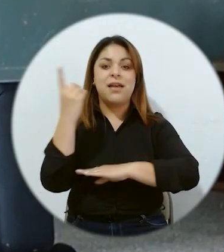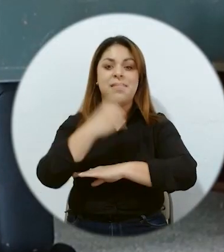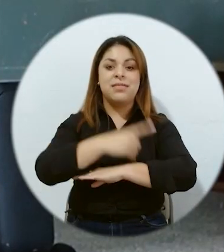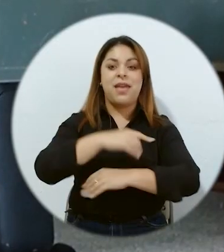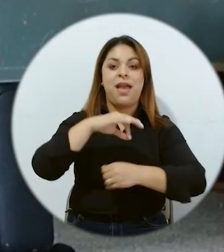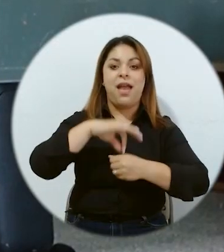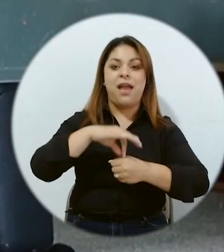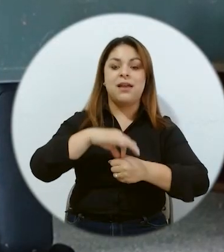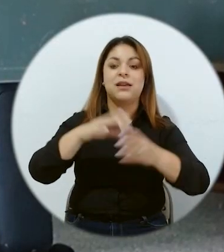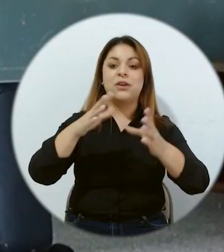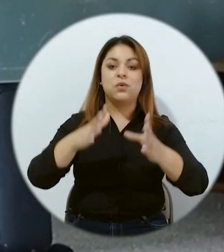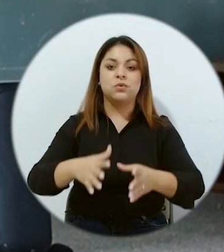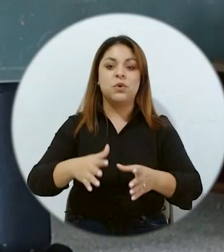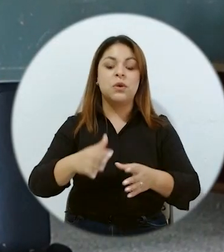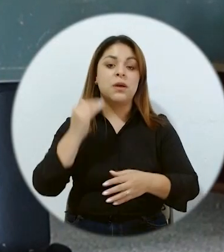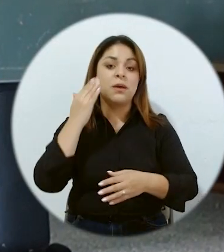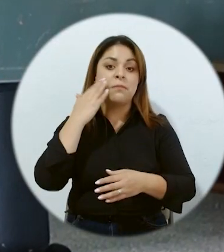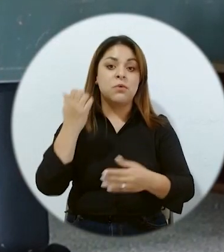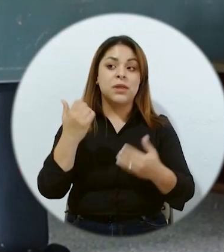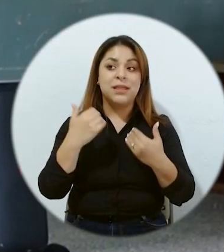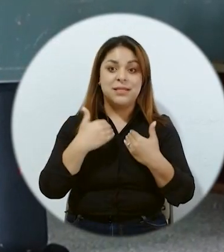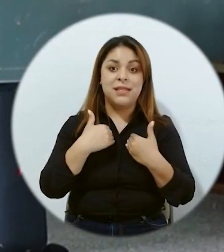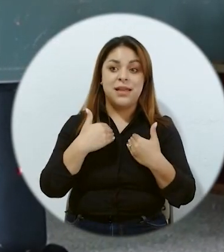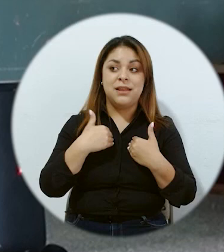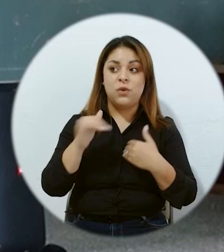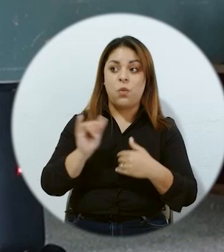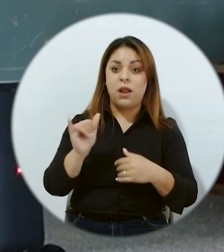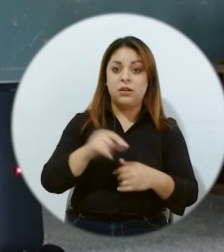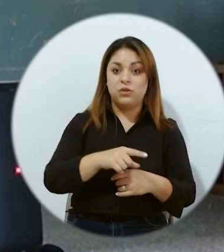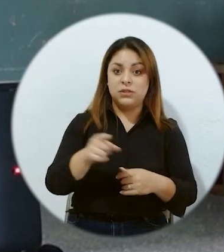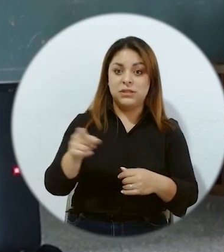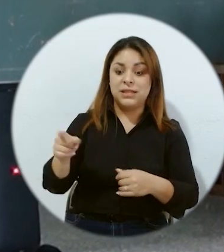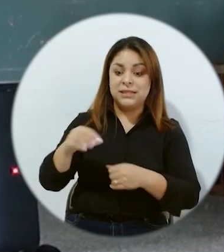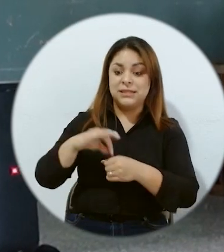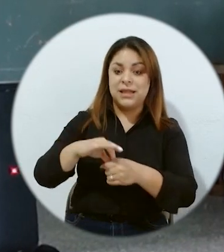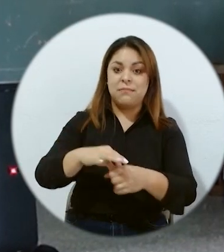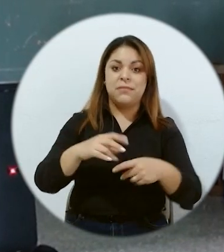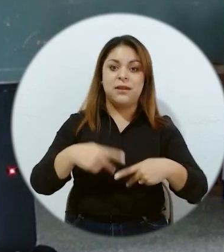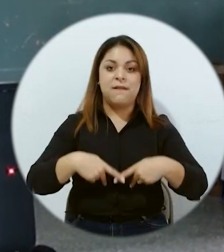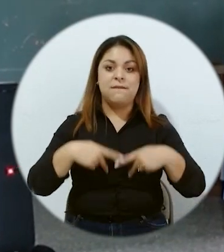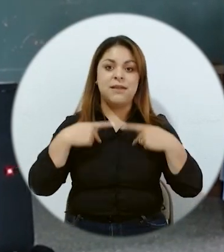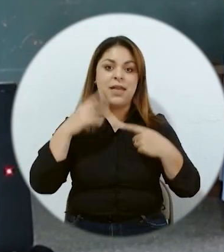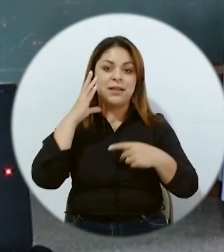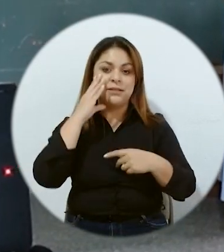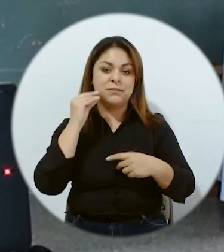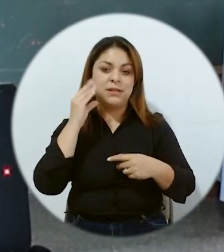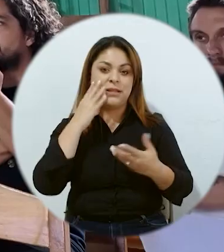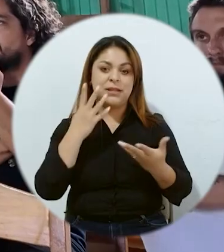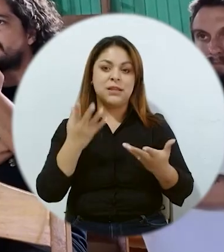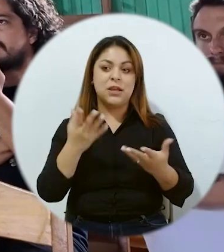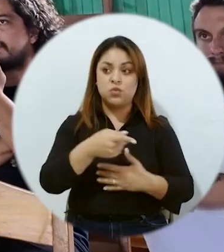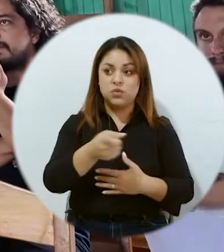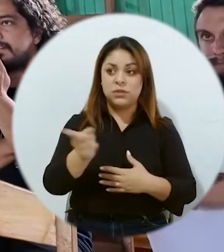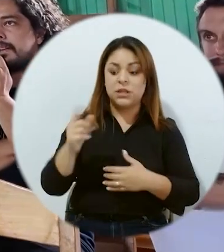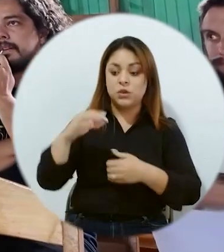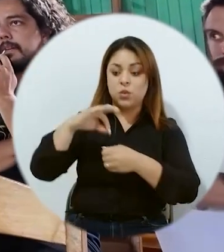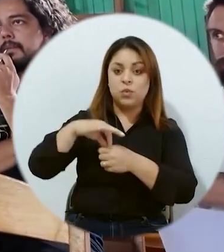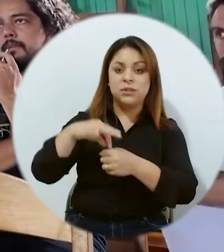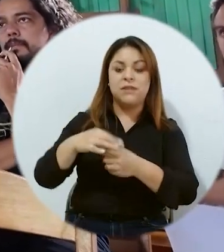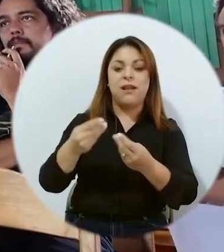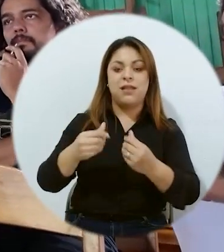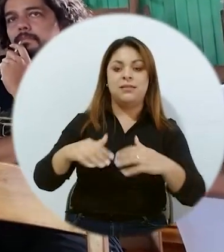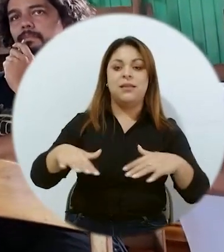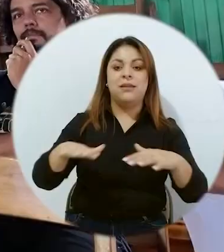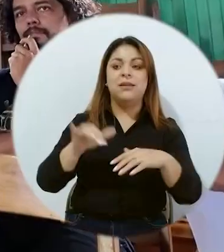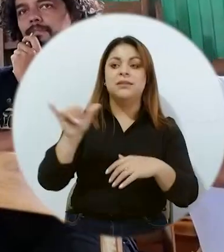del Agricultor, sino porque se honran personas como ustedes que siembran vida, conciencia y esperanza. Ustedes no solo cultivan